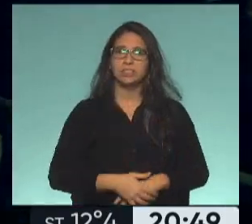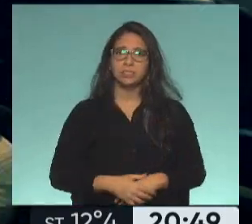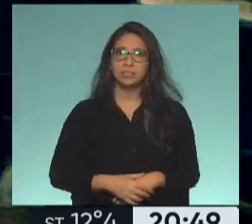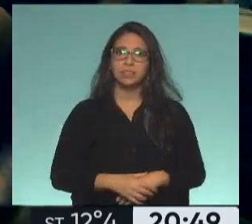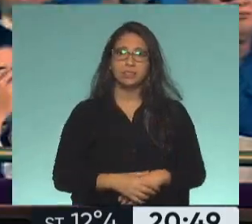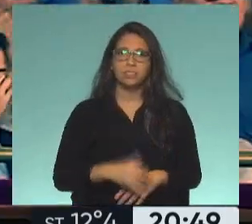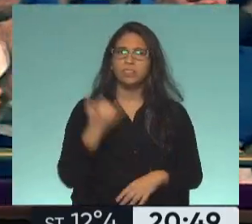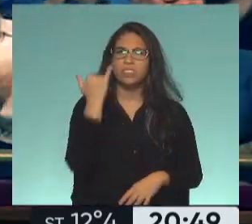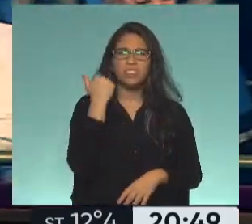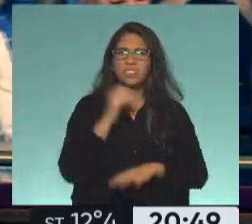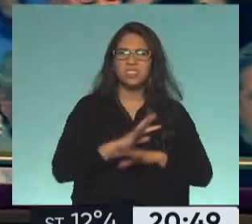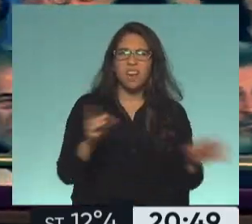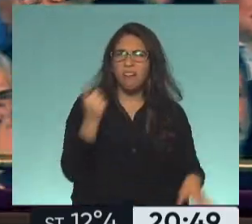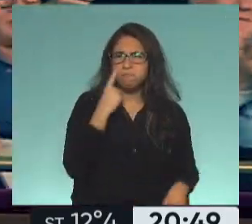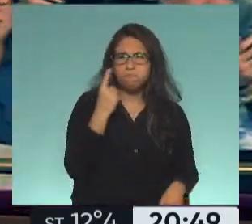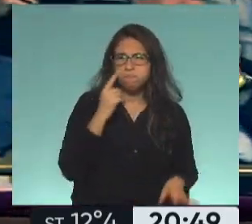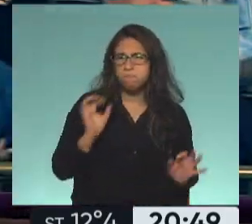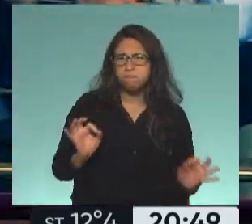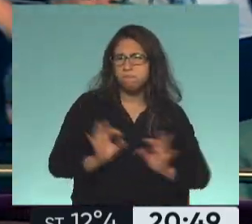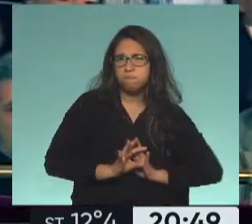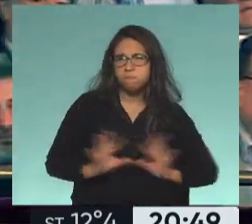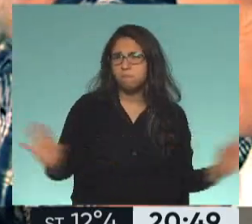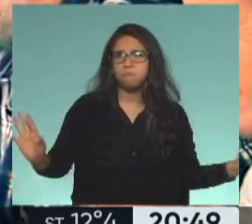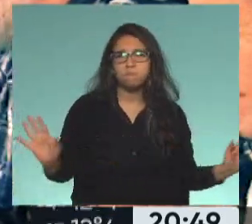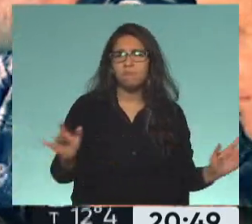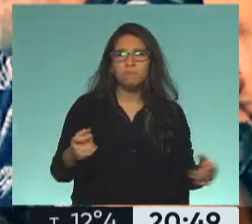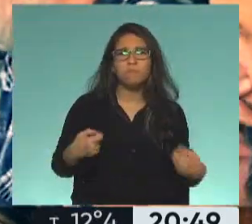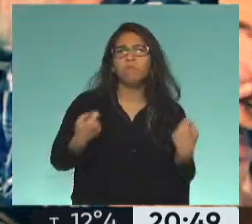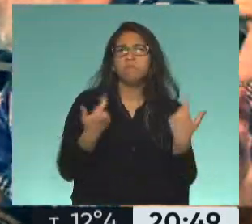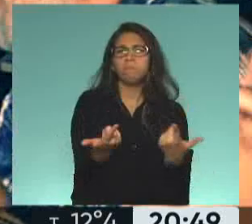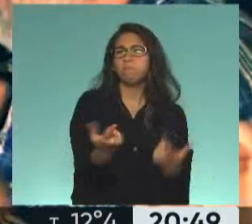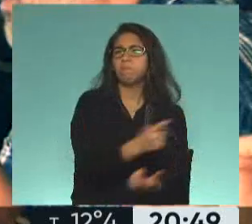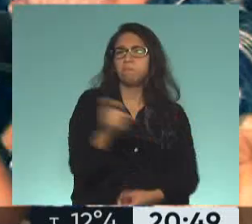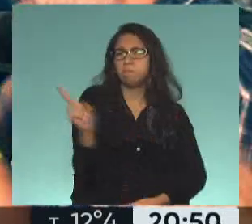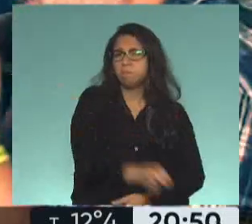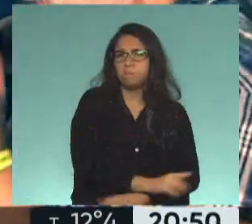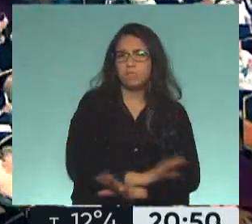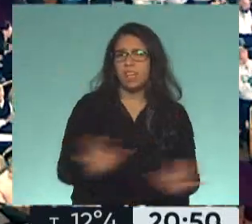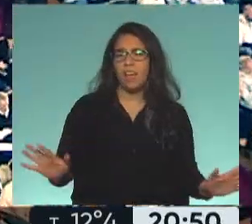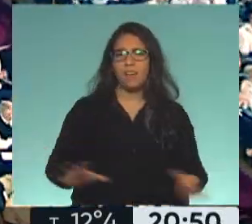Yo ya viví, ya di lo que tenía que dar.